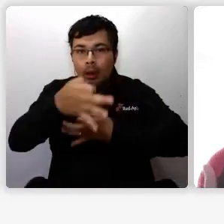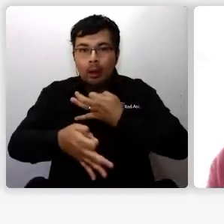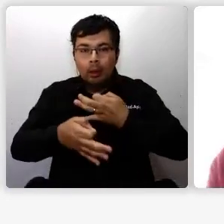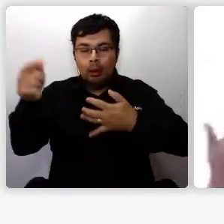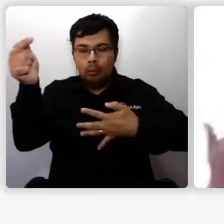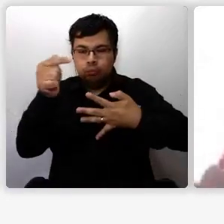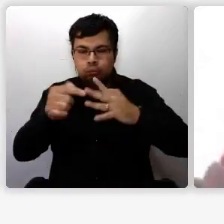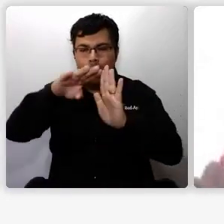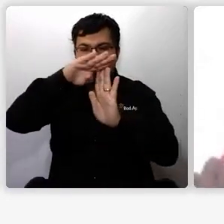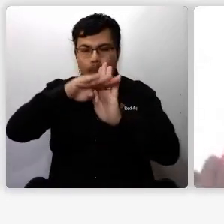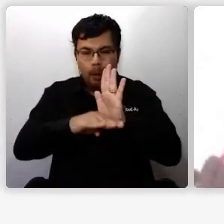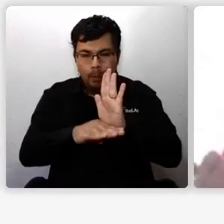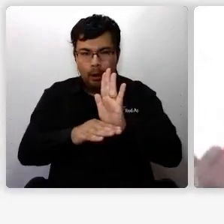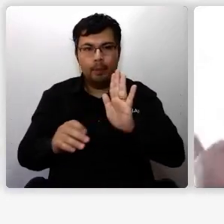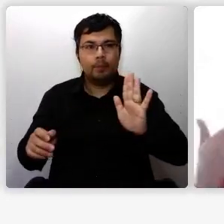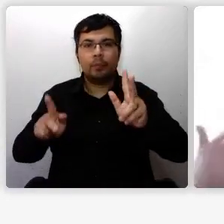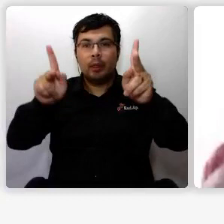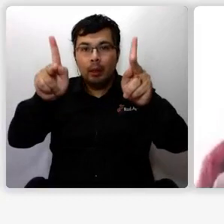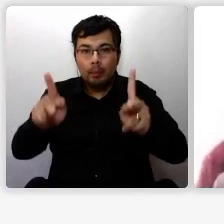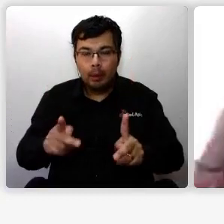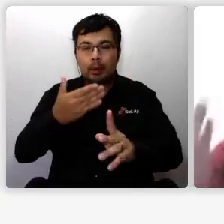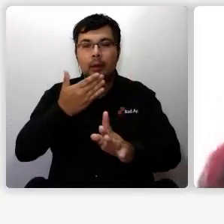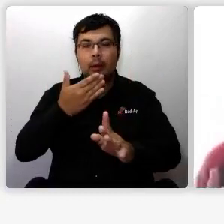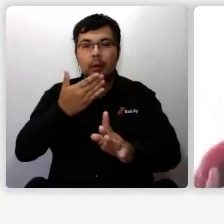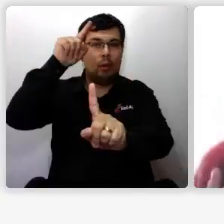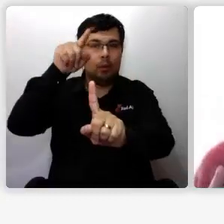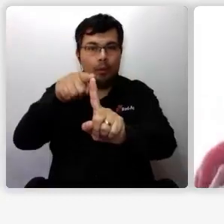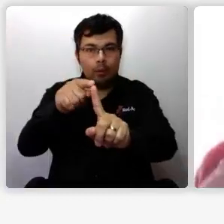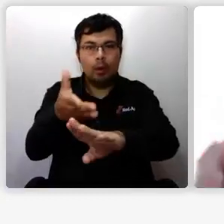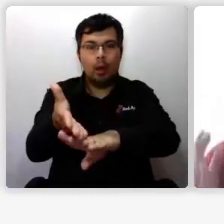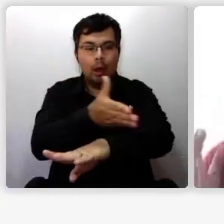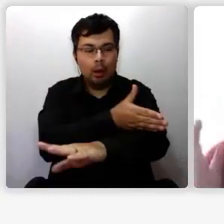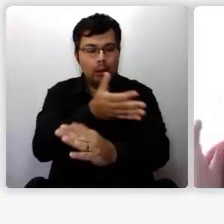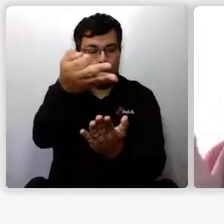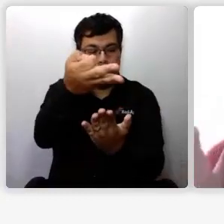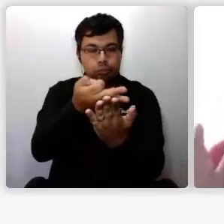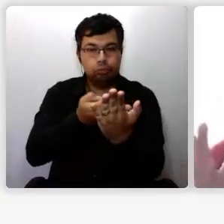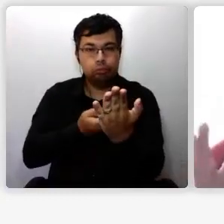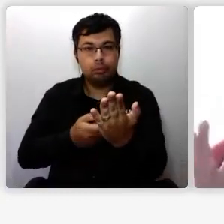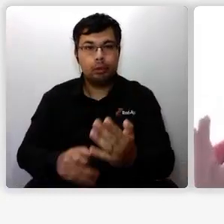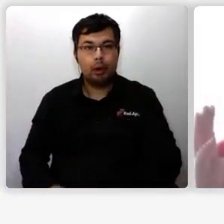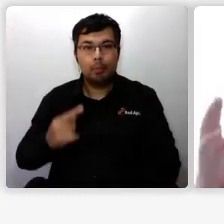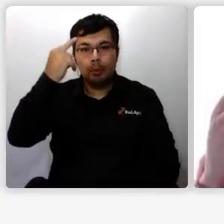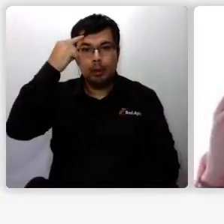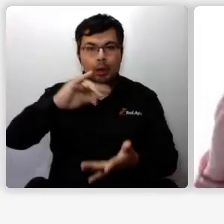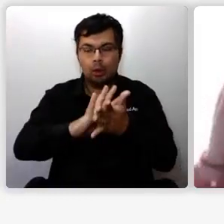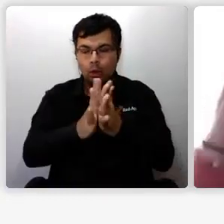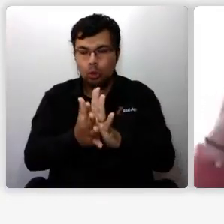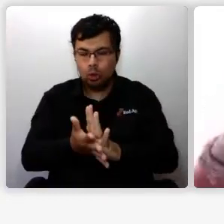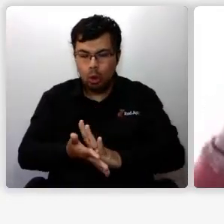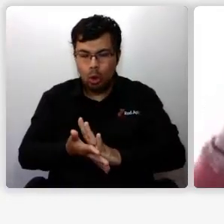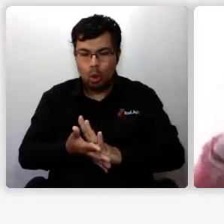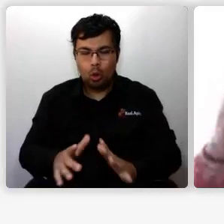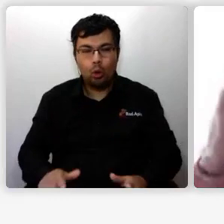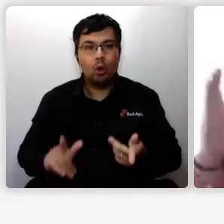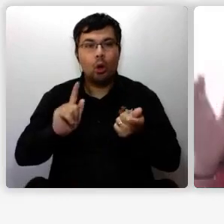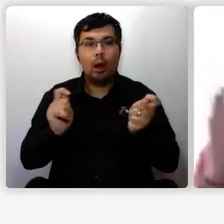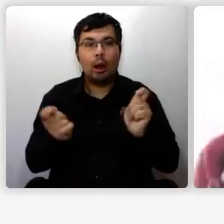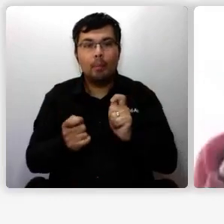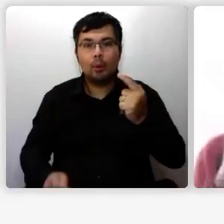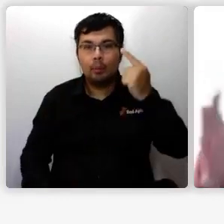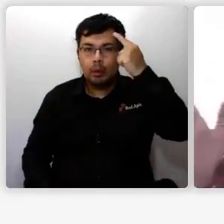y objetivos que tenemos que presupuestarlos, digamos. Pensar que todos estos cambios que estamos considerando o, en el fondo, estos objetivos que